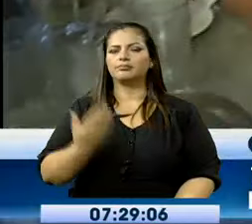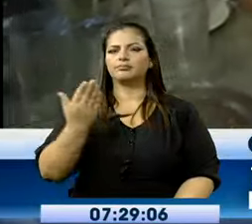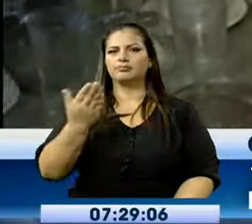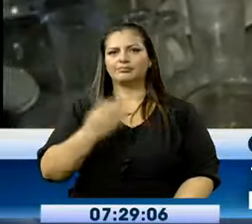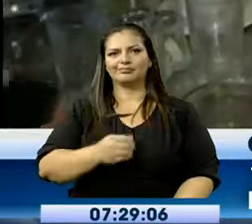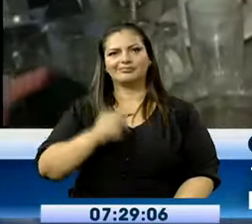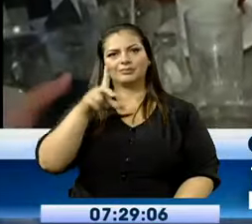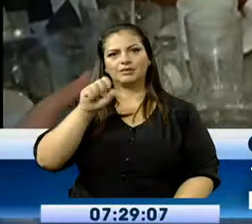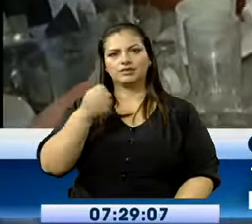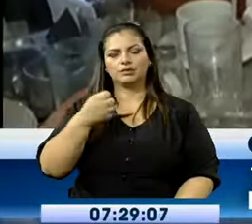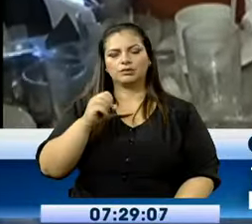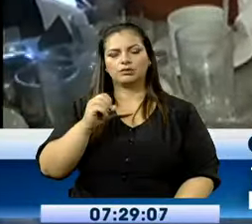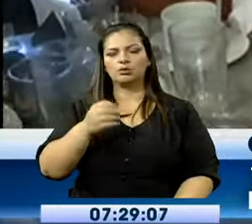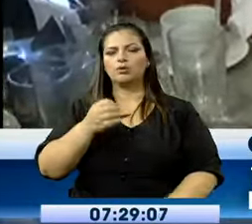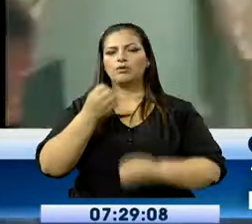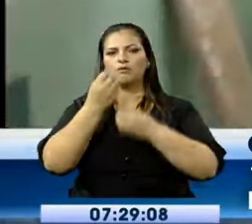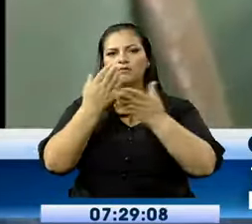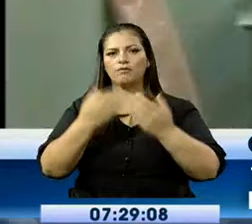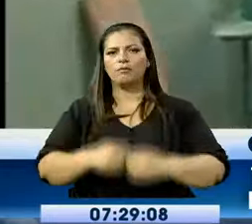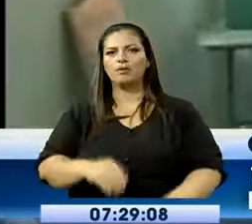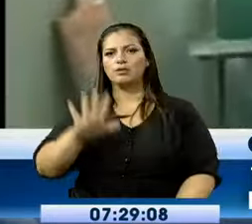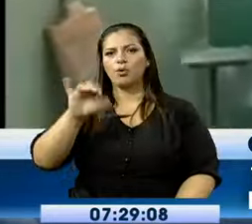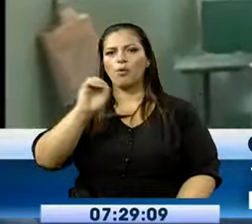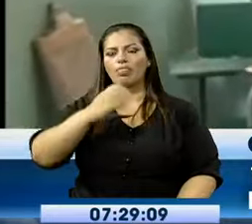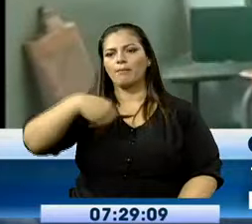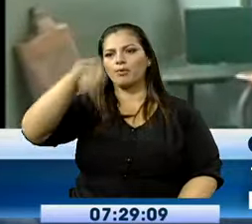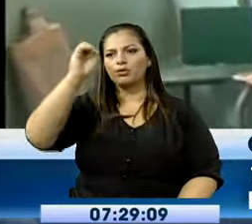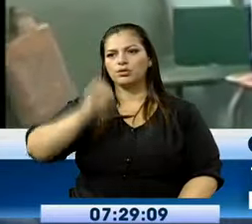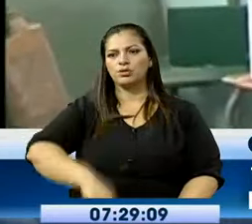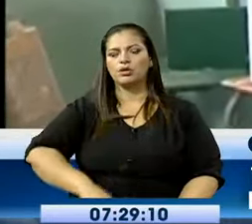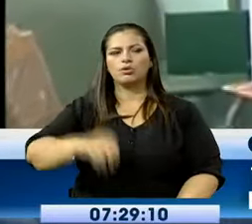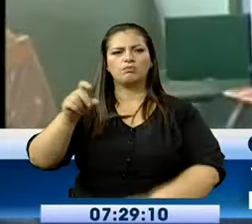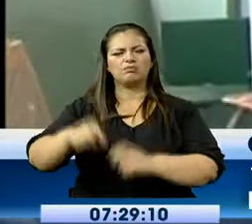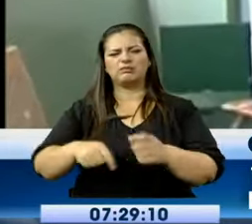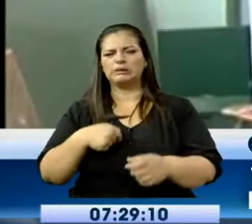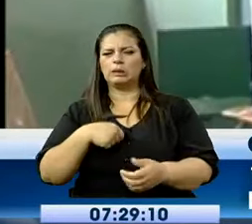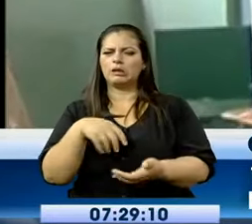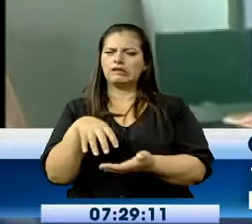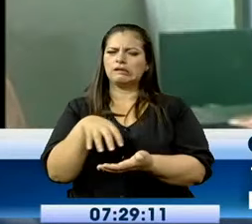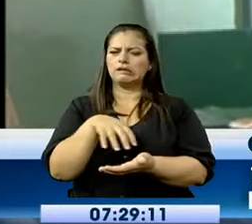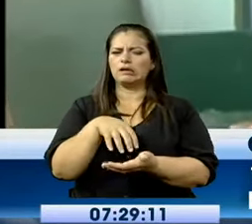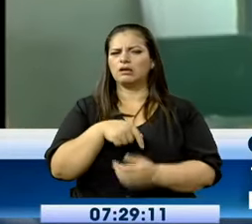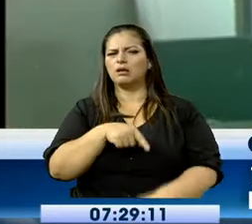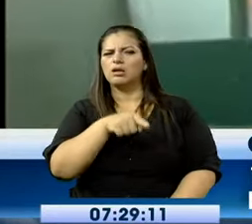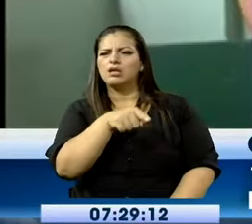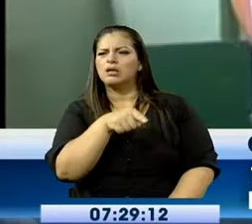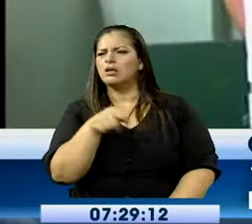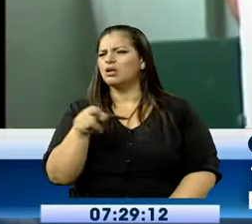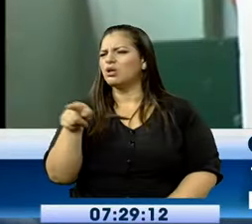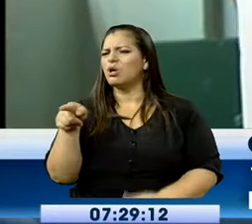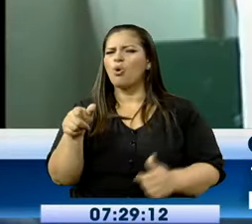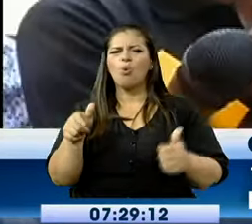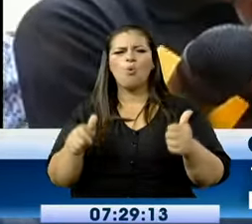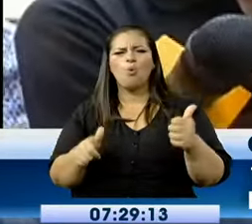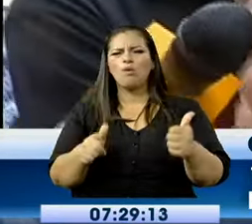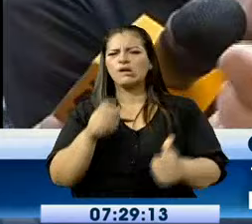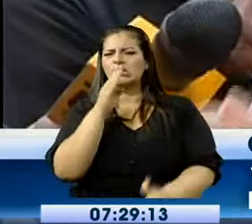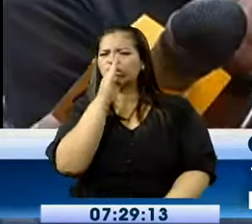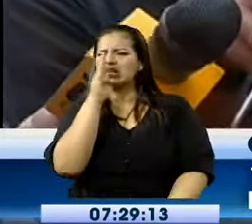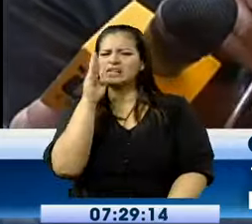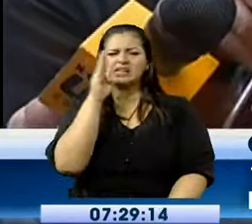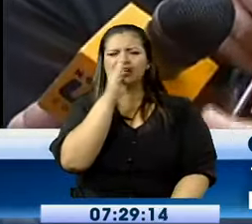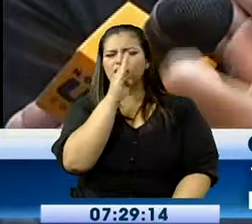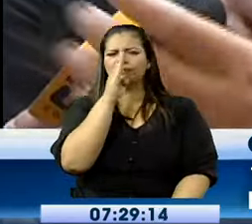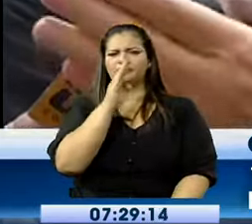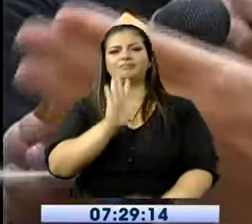que el 50% de indecisos será una cifra que se decantará en 48 días. Ustedes